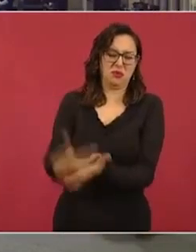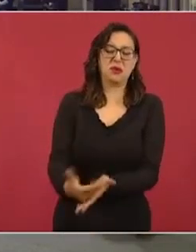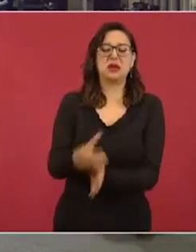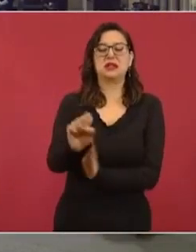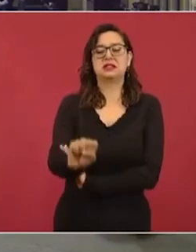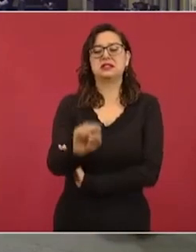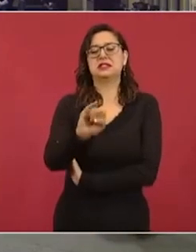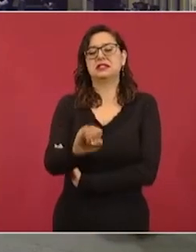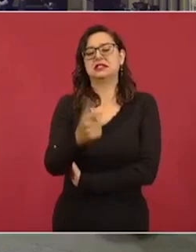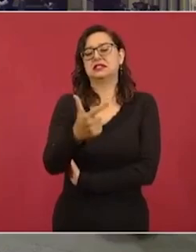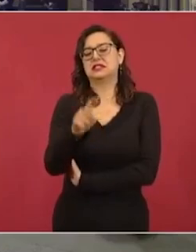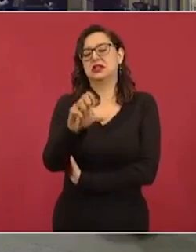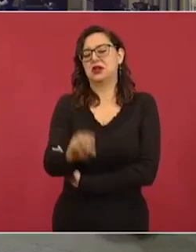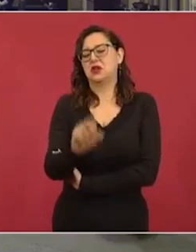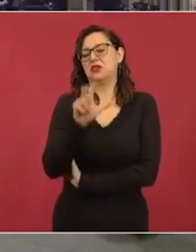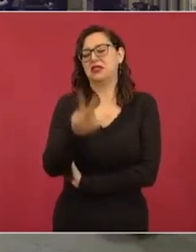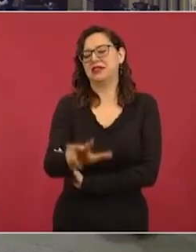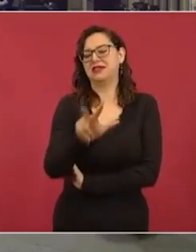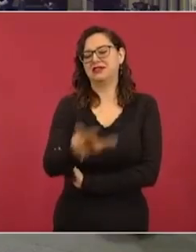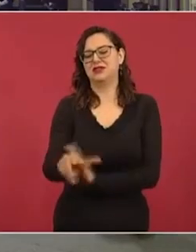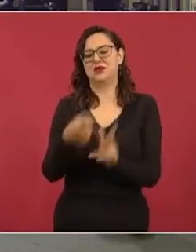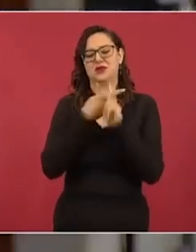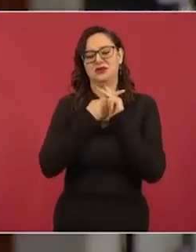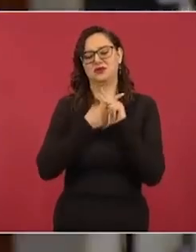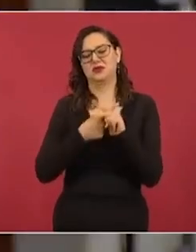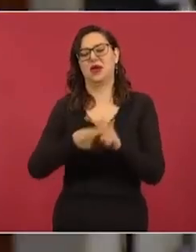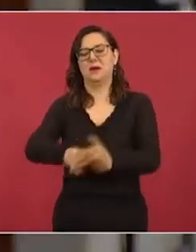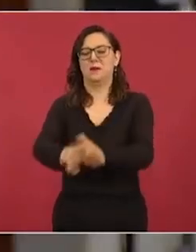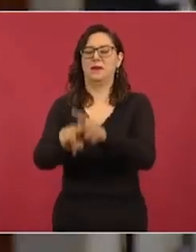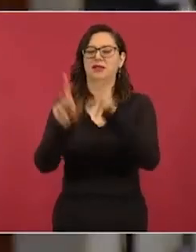XIX, XVIII, venían los barcos